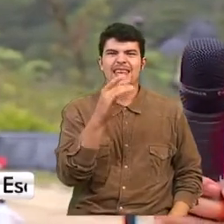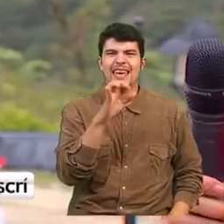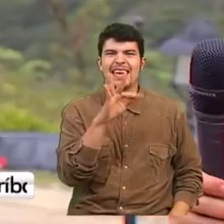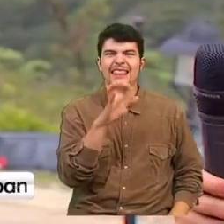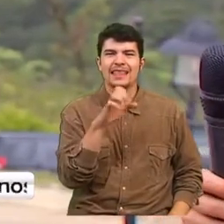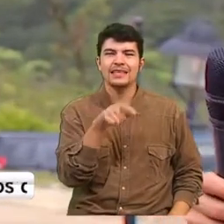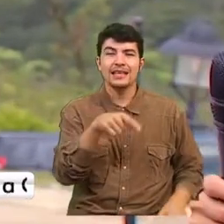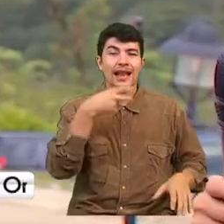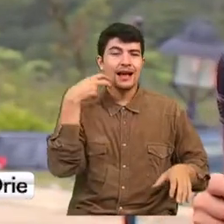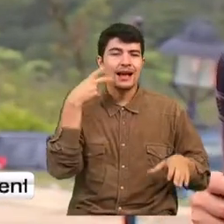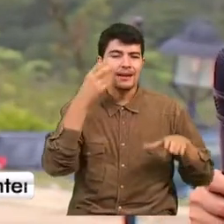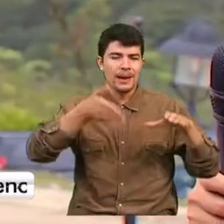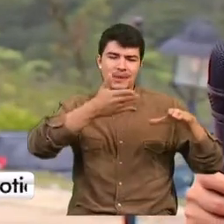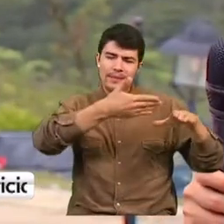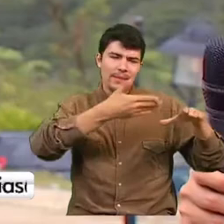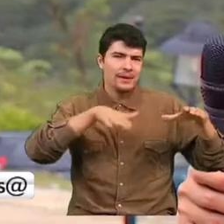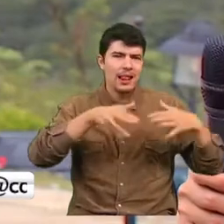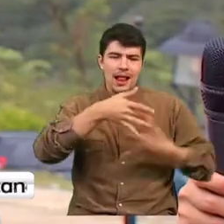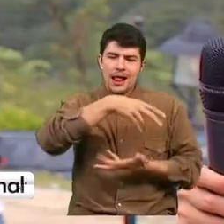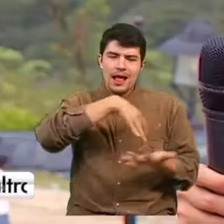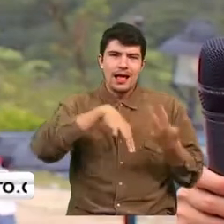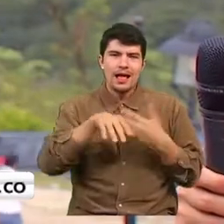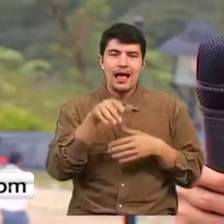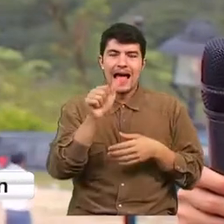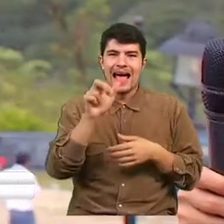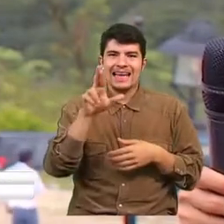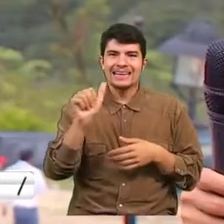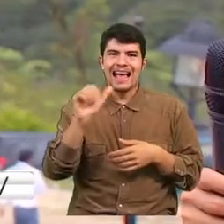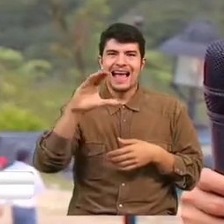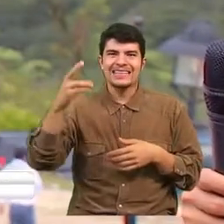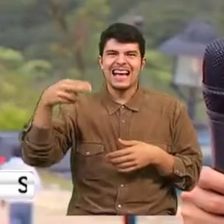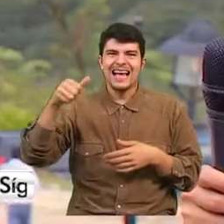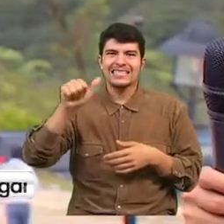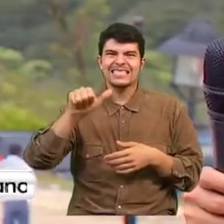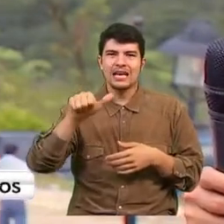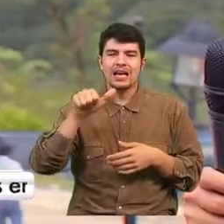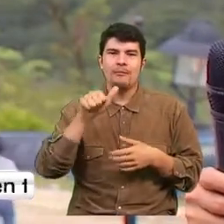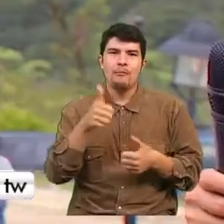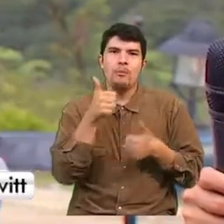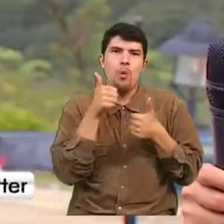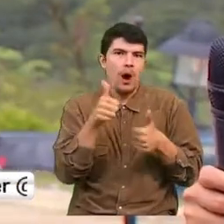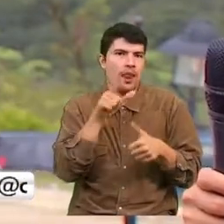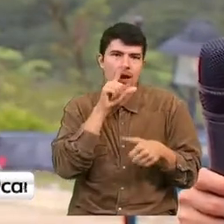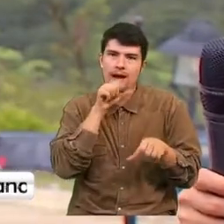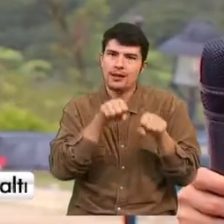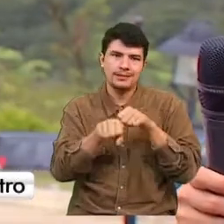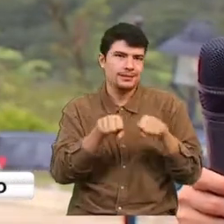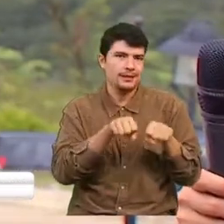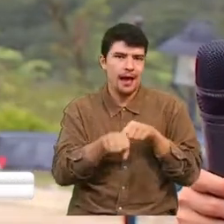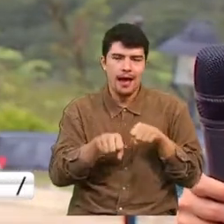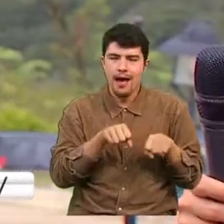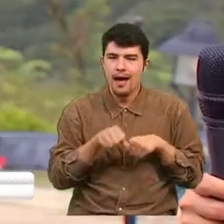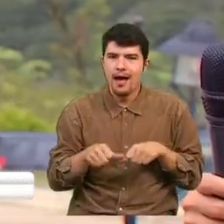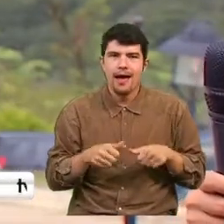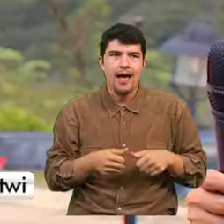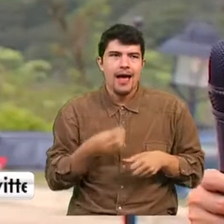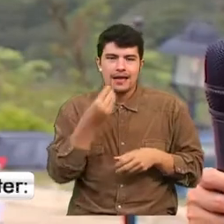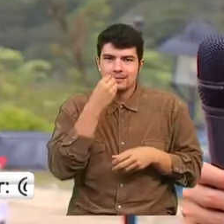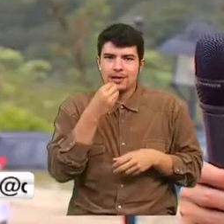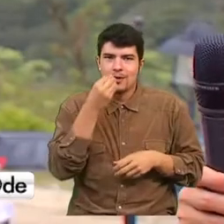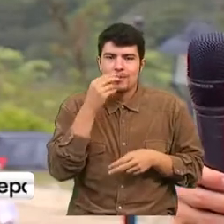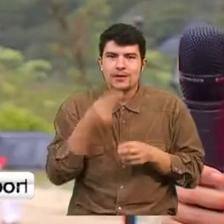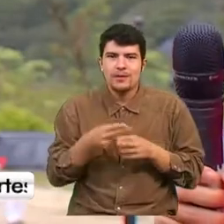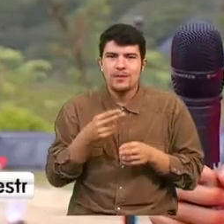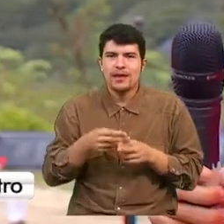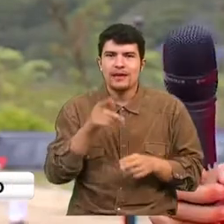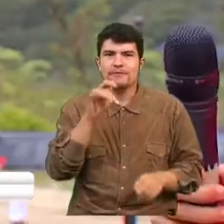se deleita una exquisita arracacha, se come una muy buena gallina criolla, aquí se come algo que se llaman